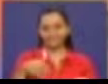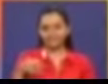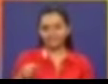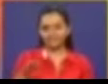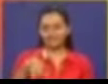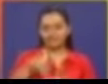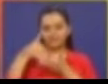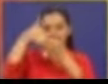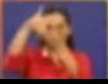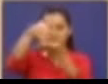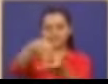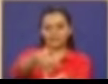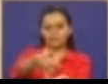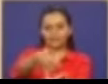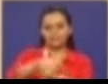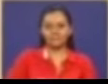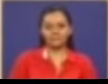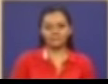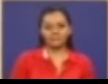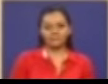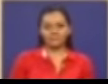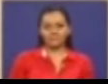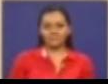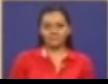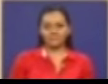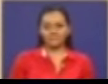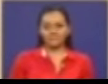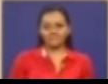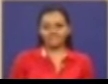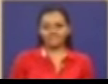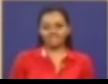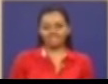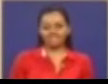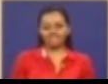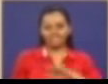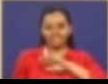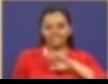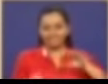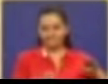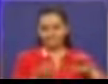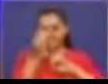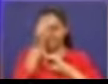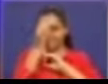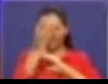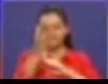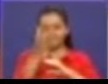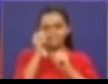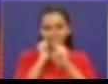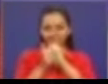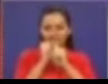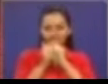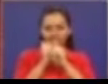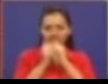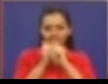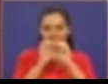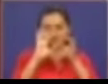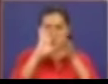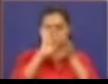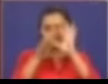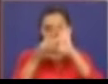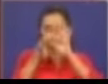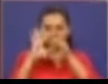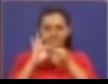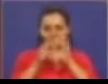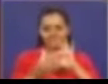del Encebollado. Otra información, Juegos Panamericanos, felicitaciones, el corazón con nuestros